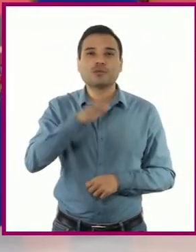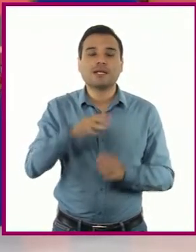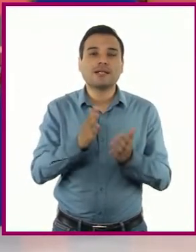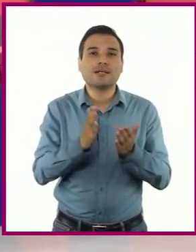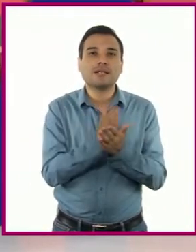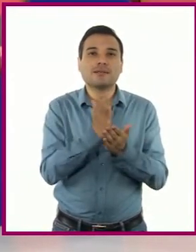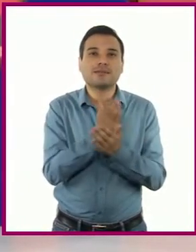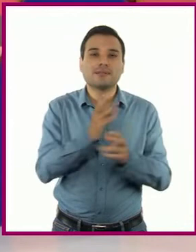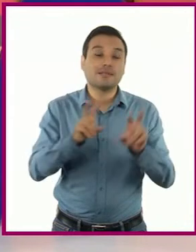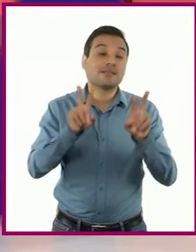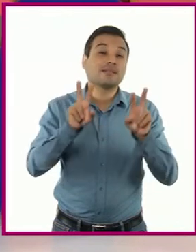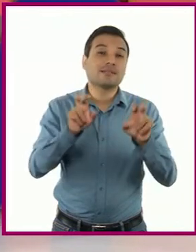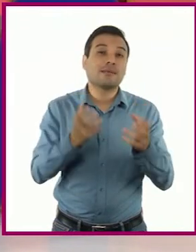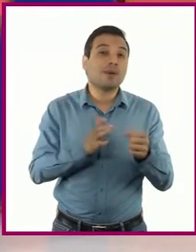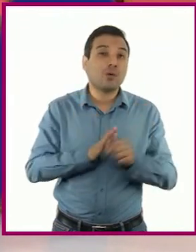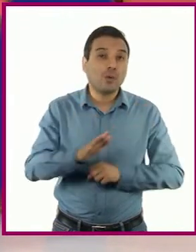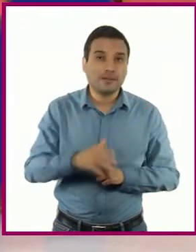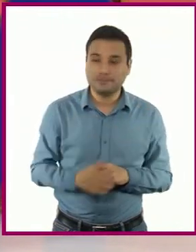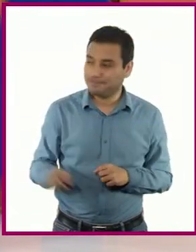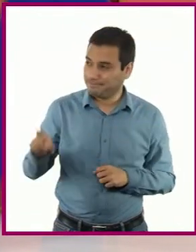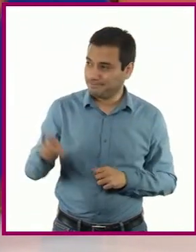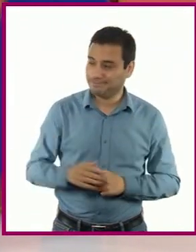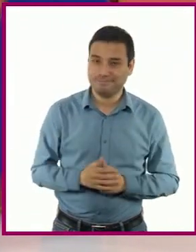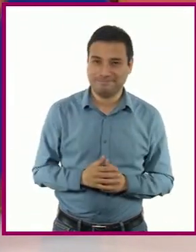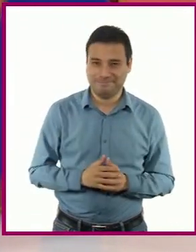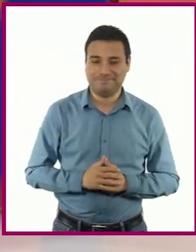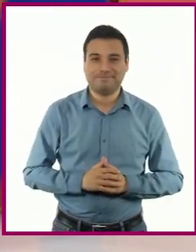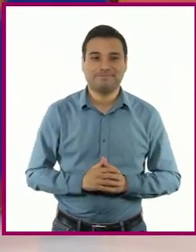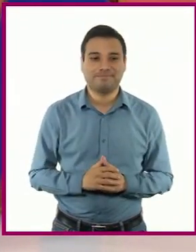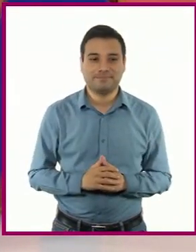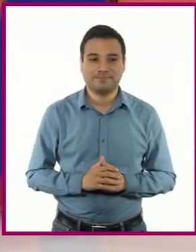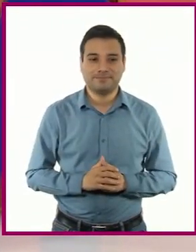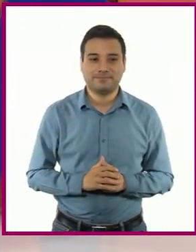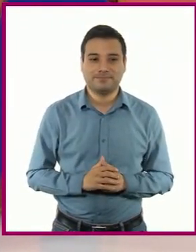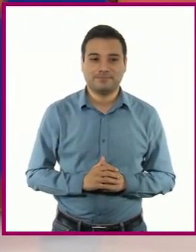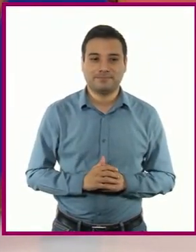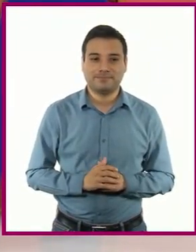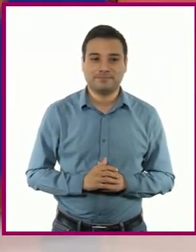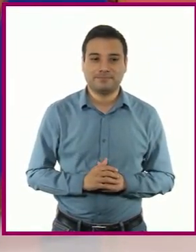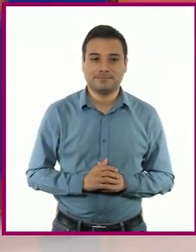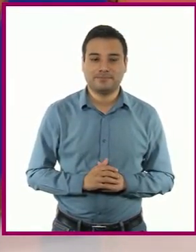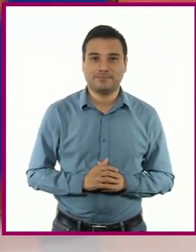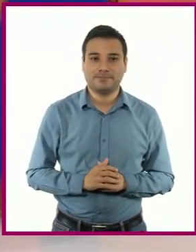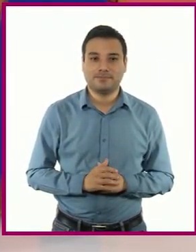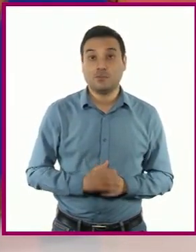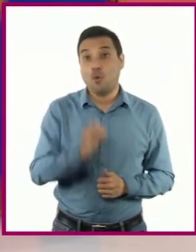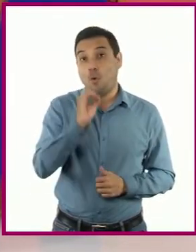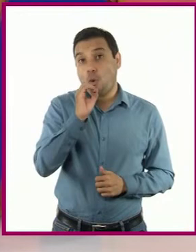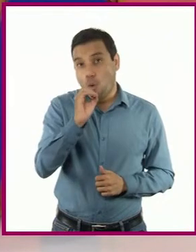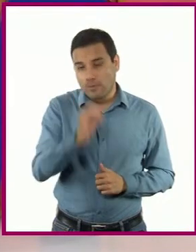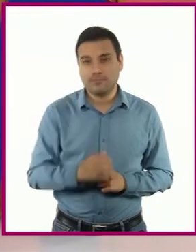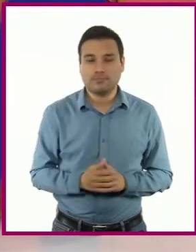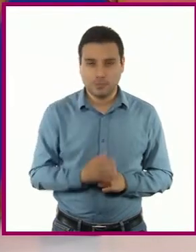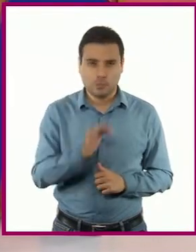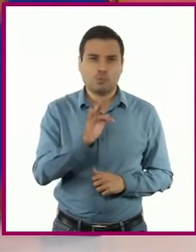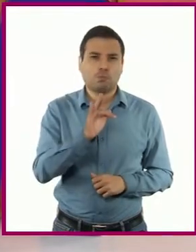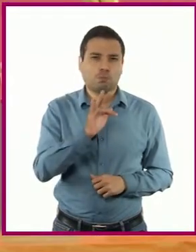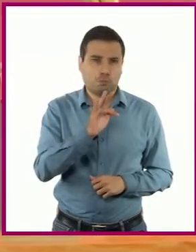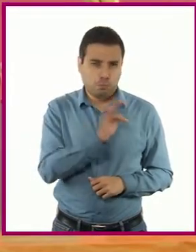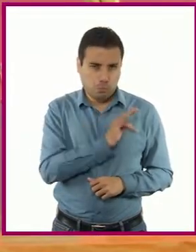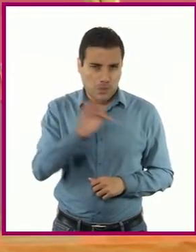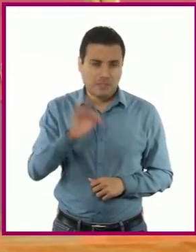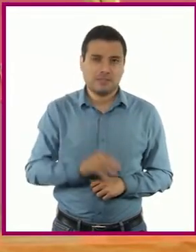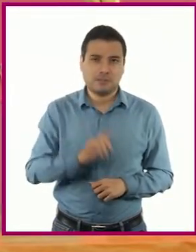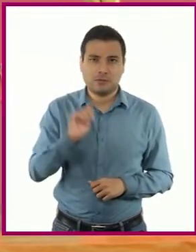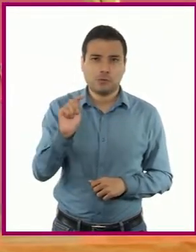esperado, jerarquizar información para expresar opiniones personales y contrastar ideas. O bien, pueden hacer uso de las TIC